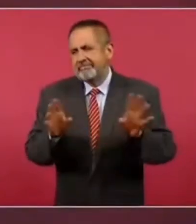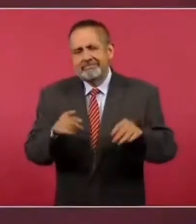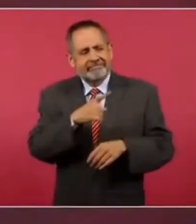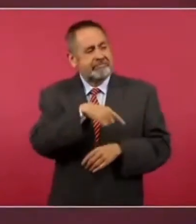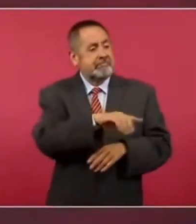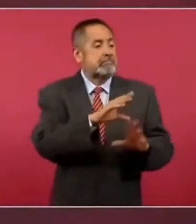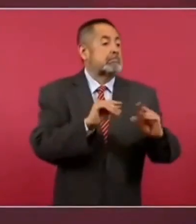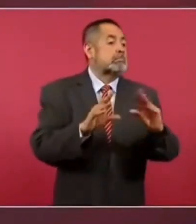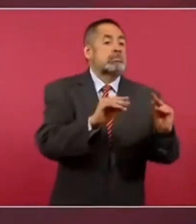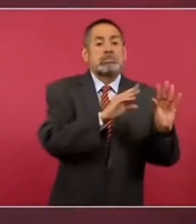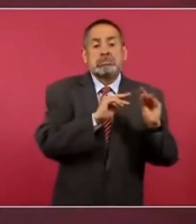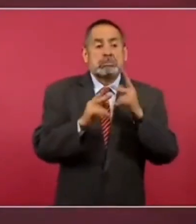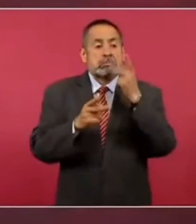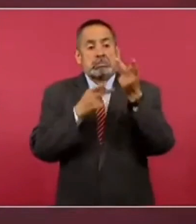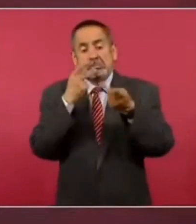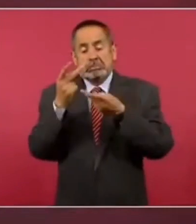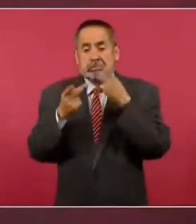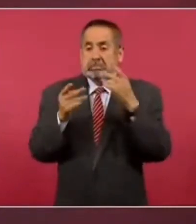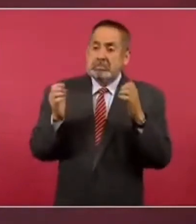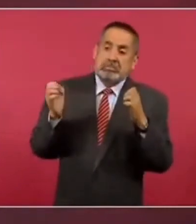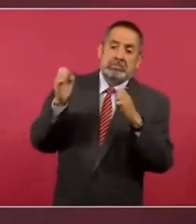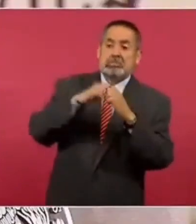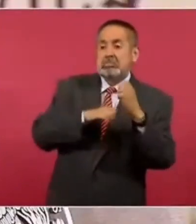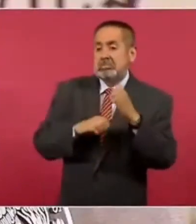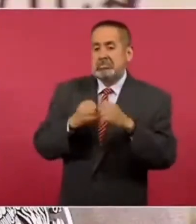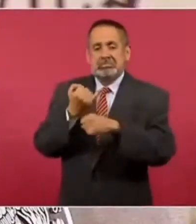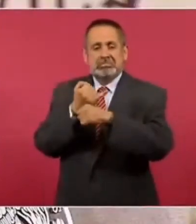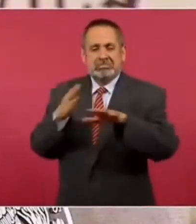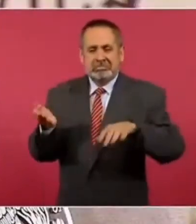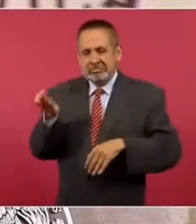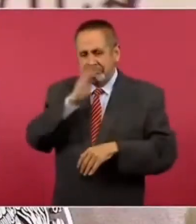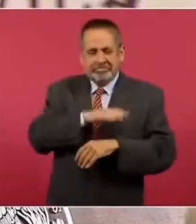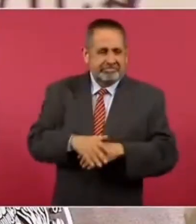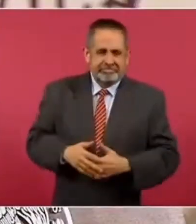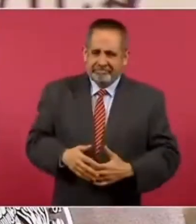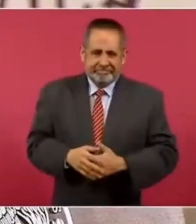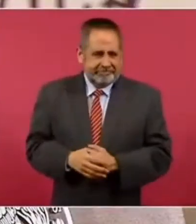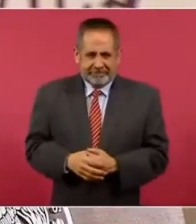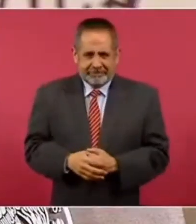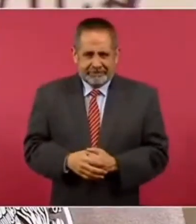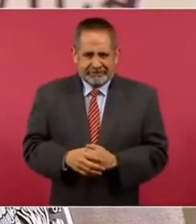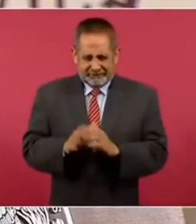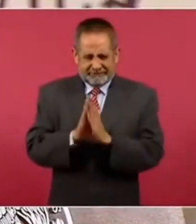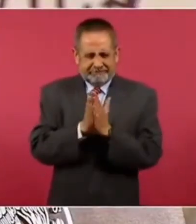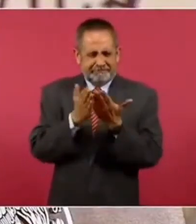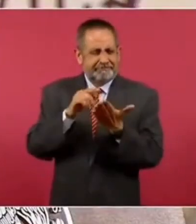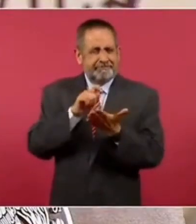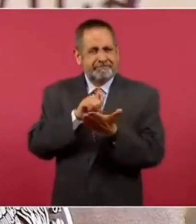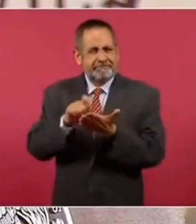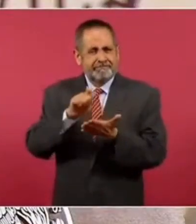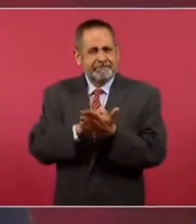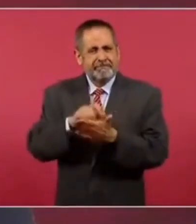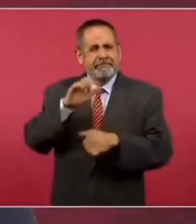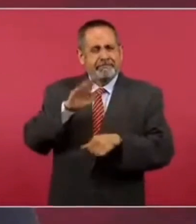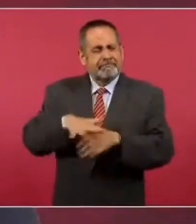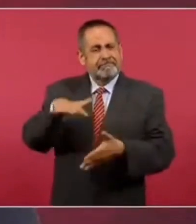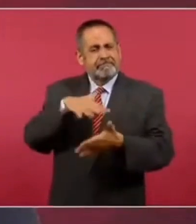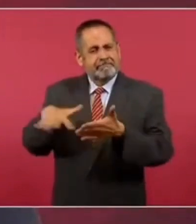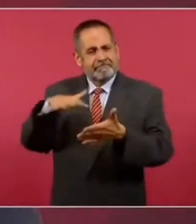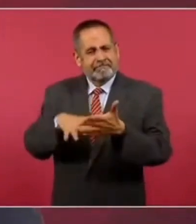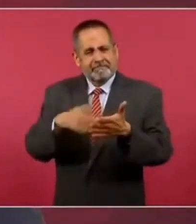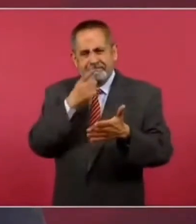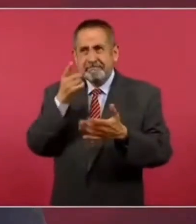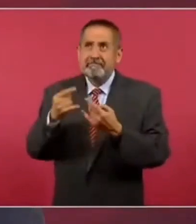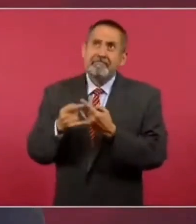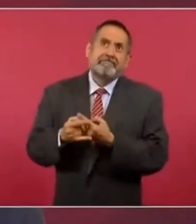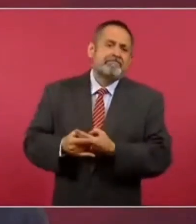se nutren de la desinformación, como dice uno de los libros o posiblemente el libro más leído en